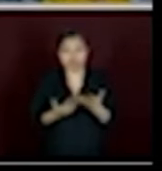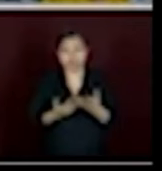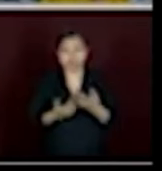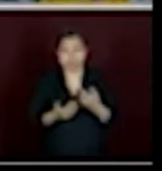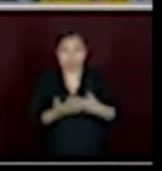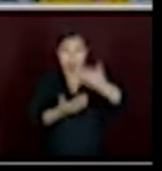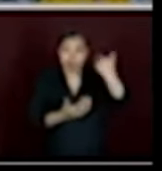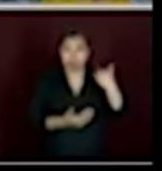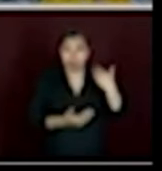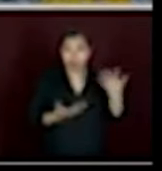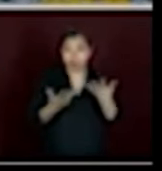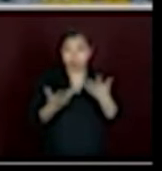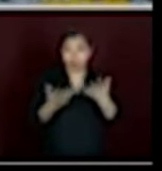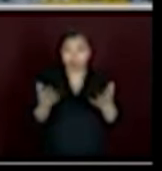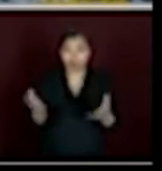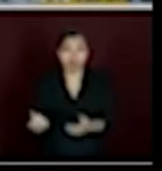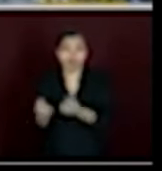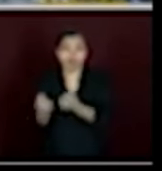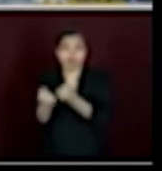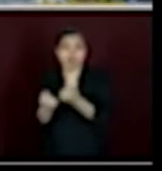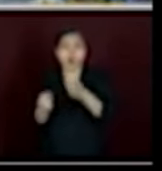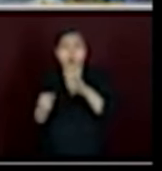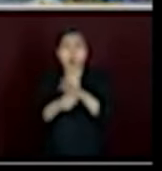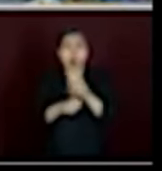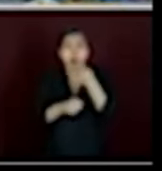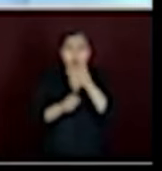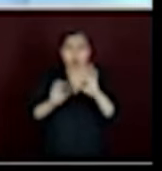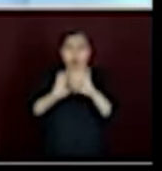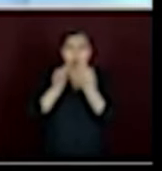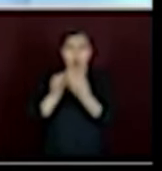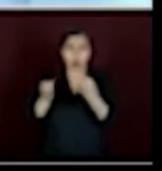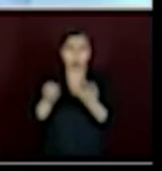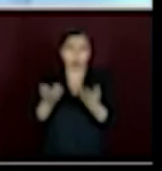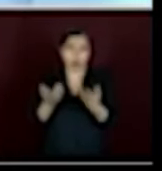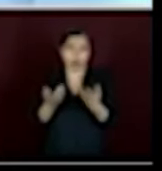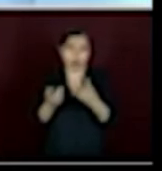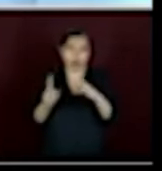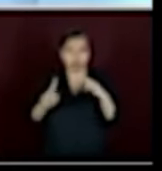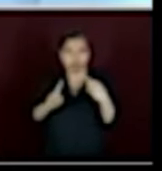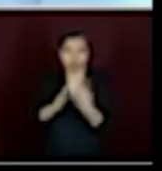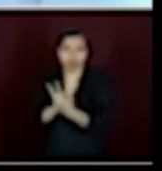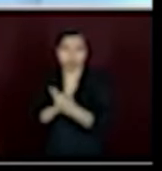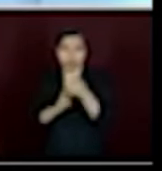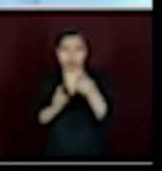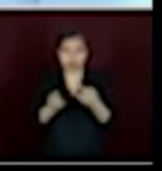que construyó Andrés Manuel López Obrador, sí habrá un estilo propio